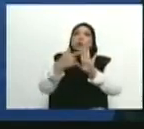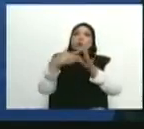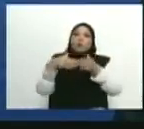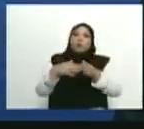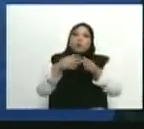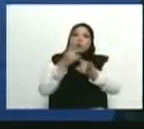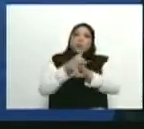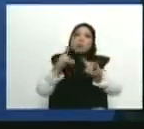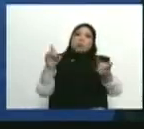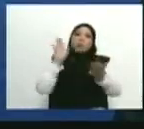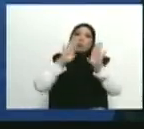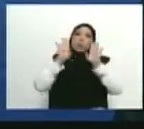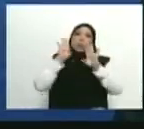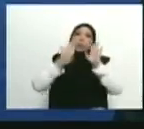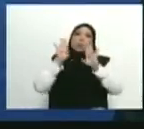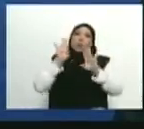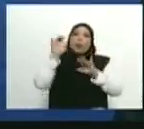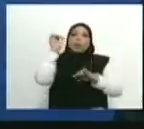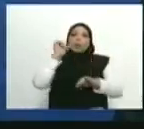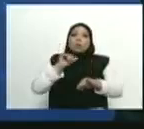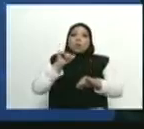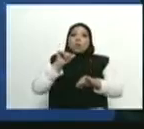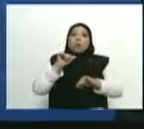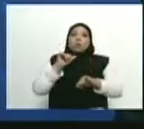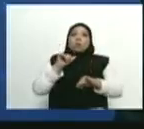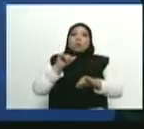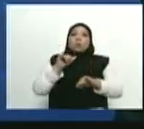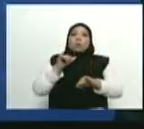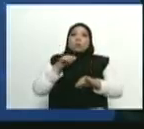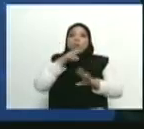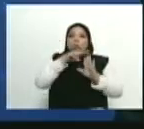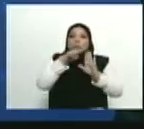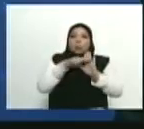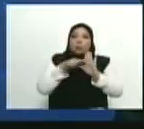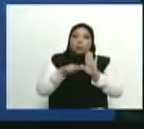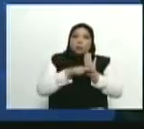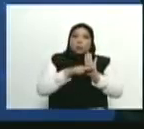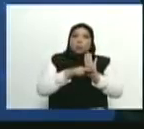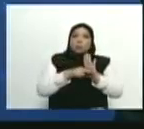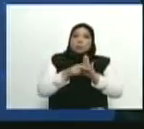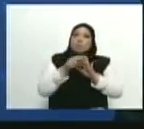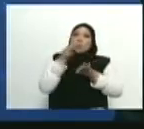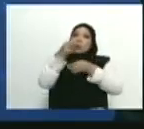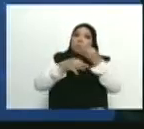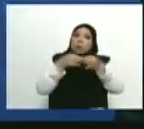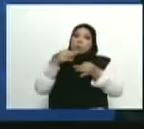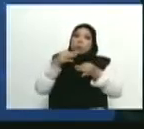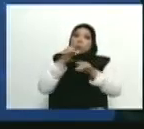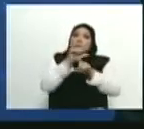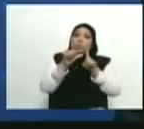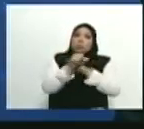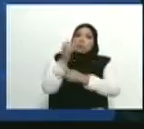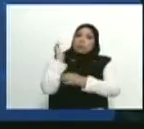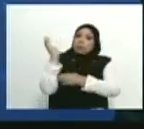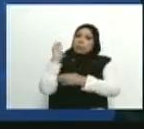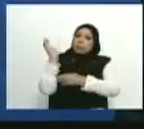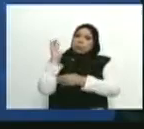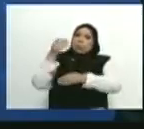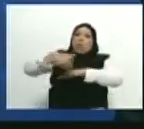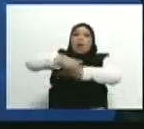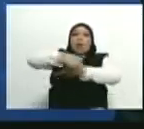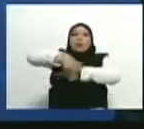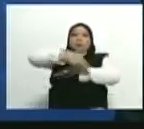por la descontaminación. Yo el sábado, cumpliendo el mandato que usted nos ha señalado del parlamentarismo de calle,